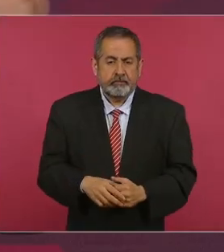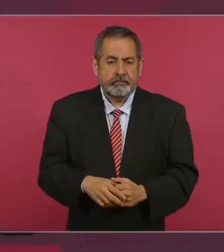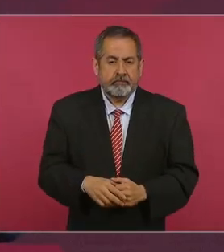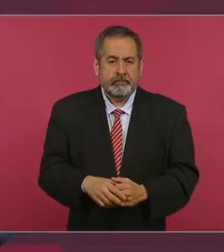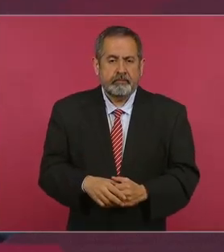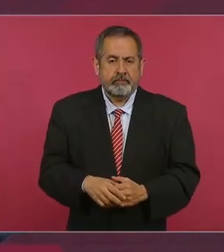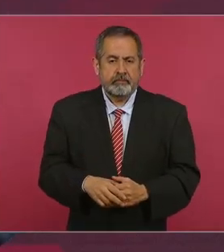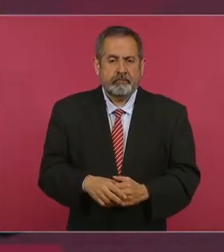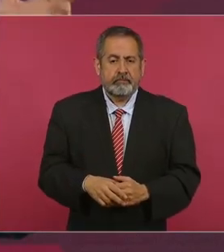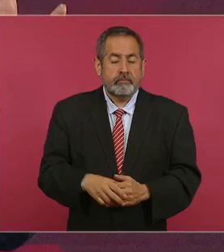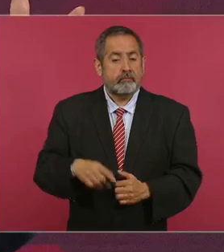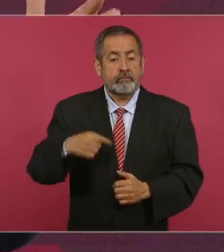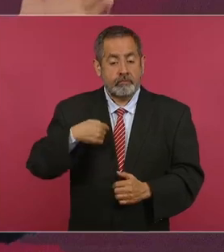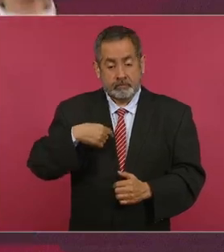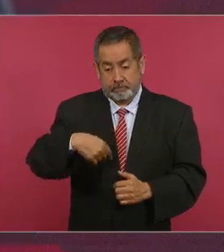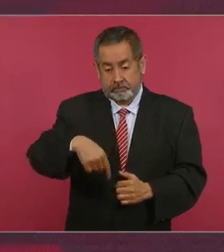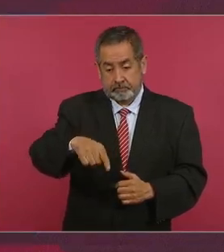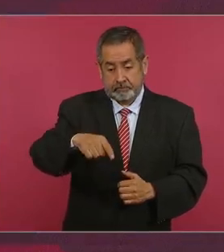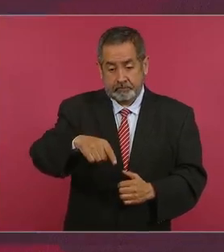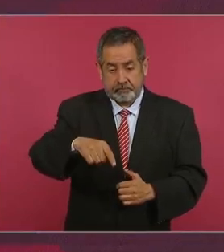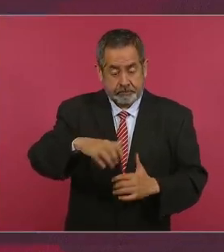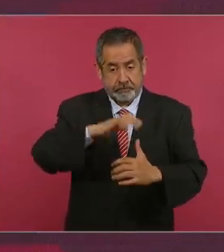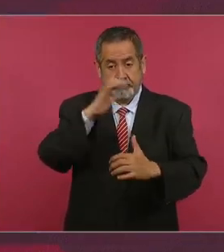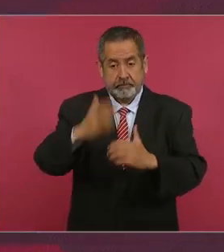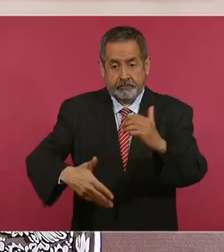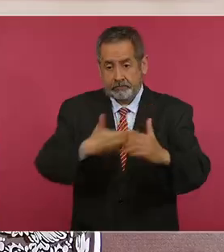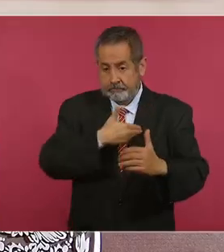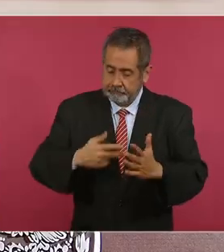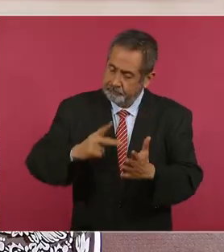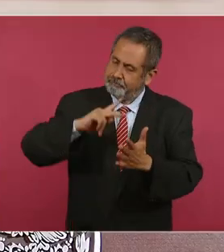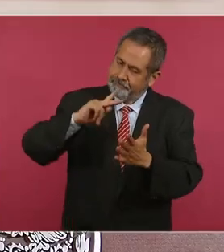Y antes de que yo me vaya, voy a hacer